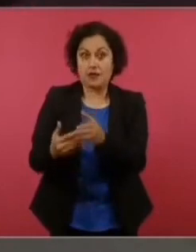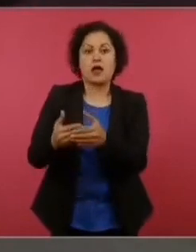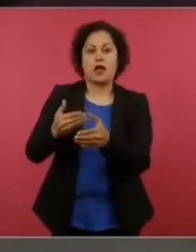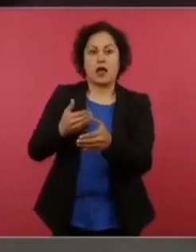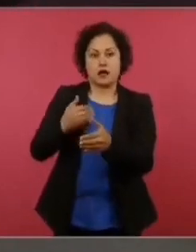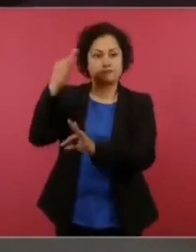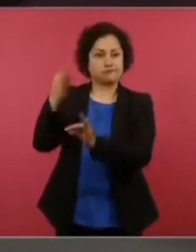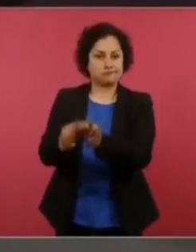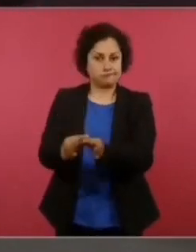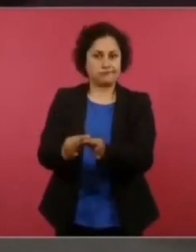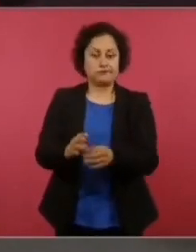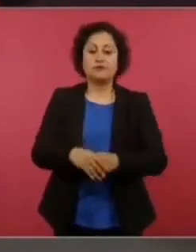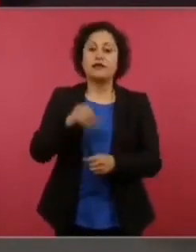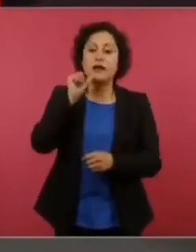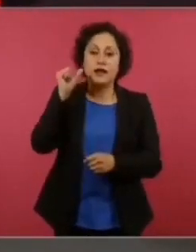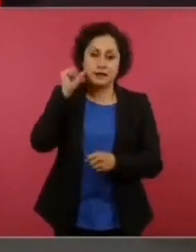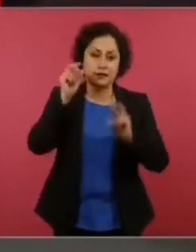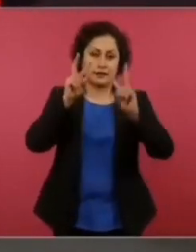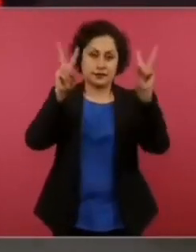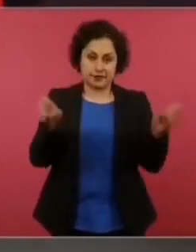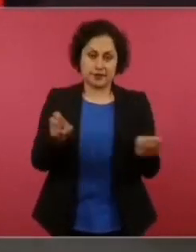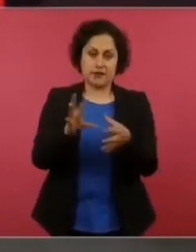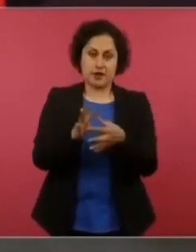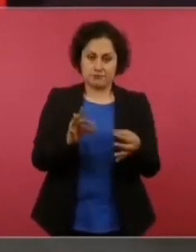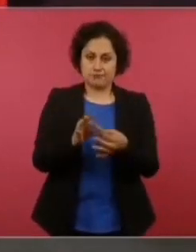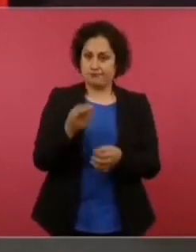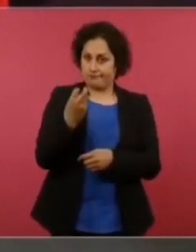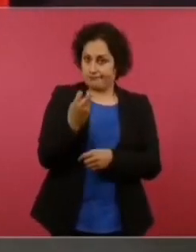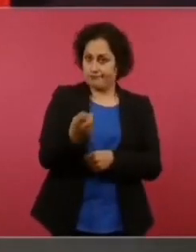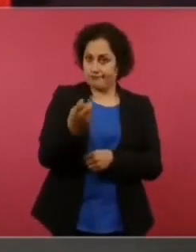concluya Ayer hablamos de eso